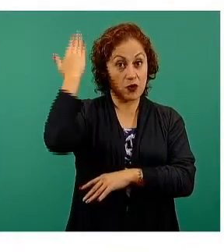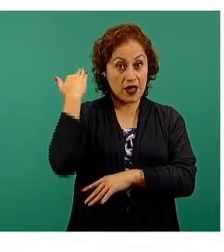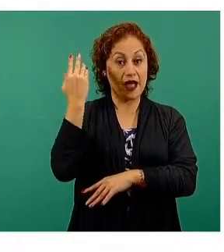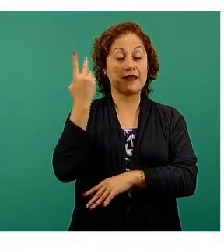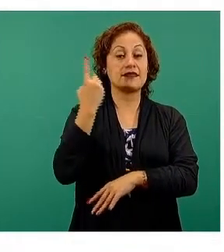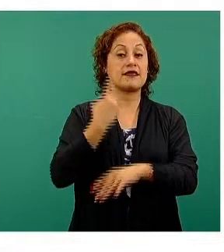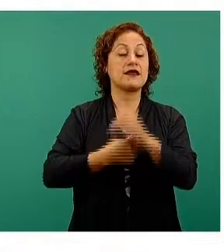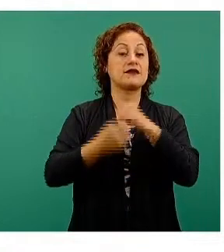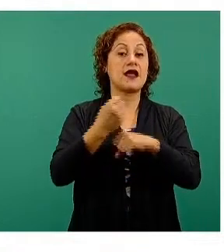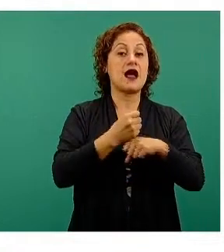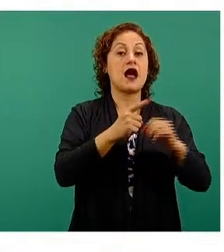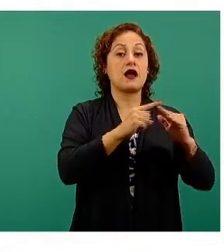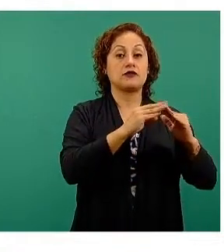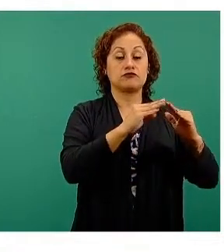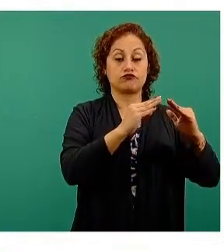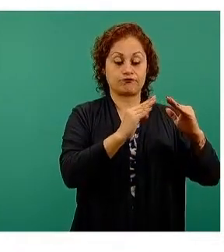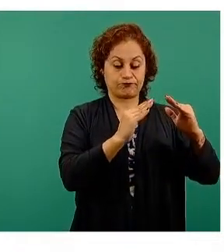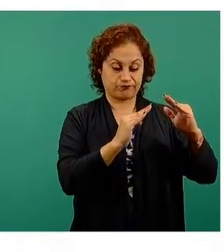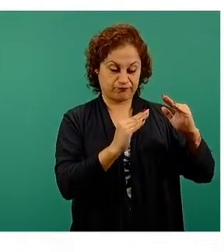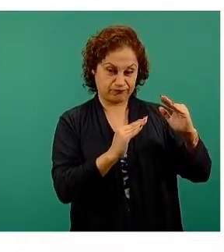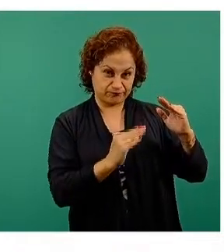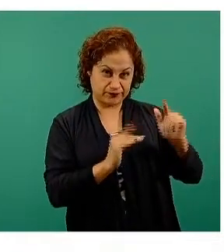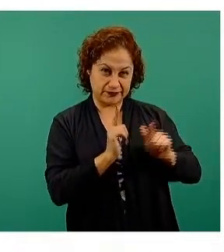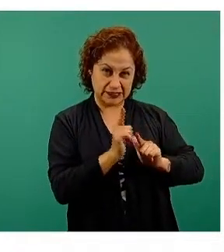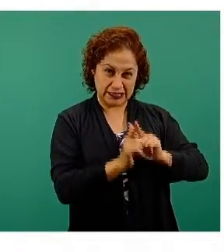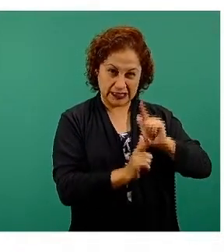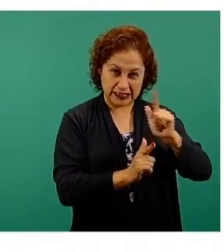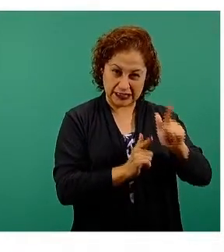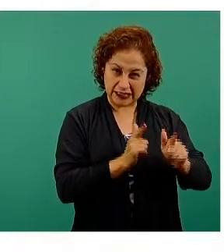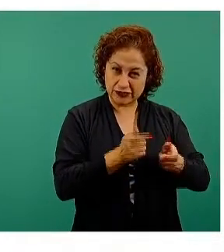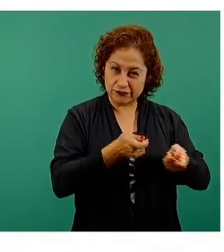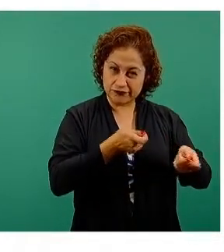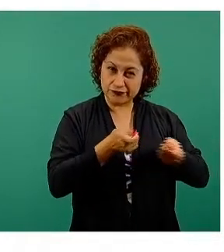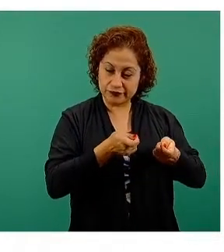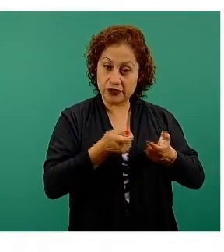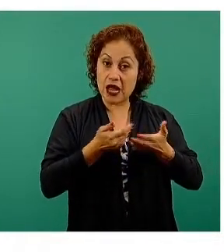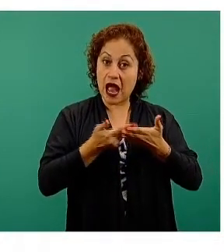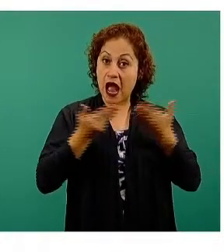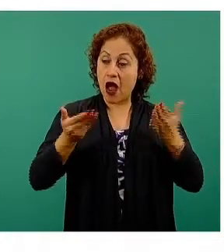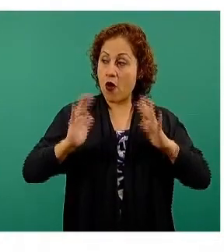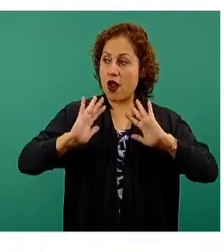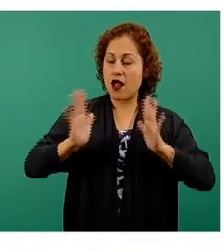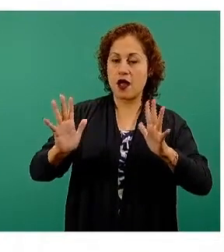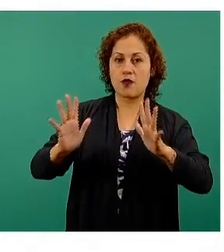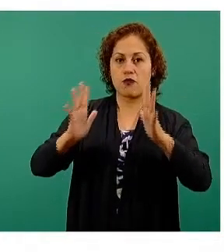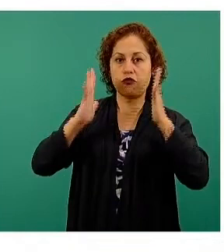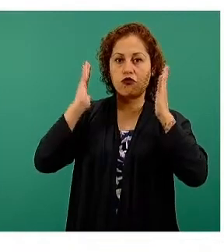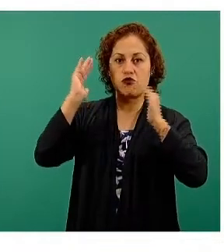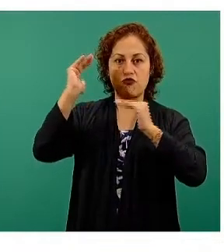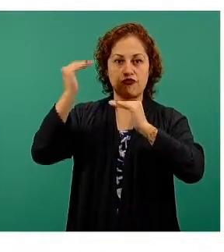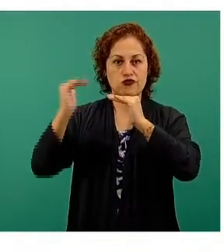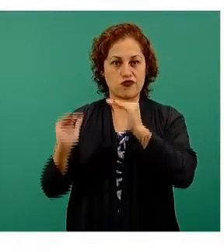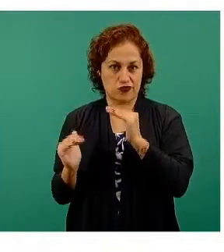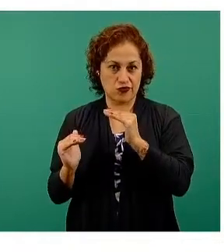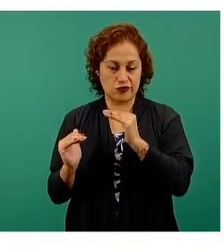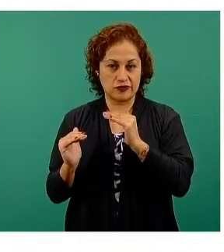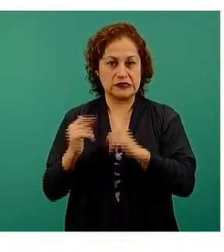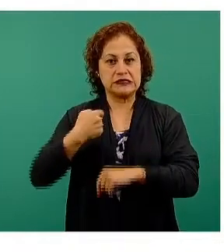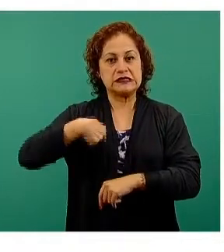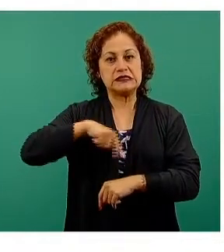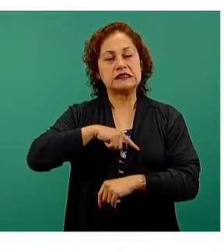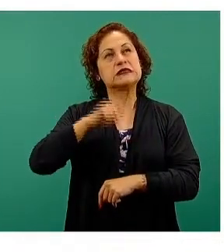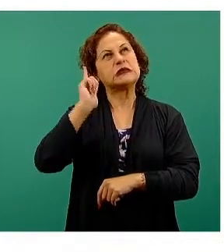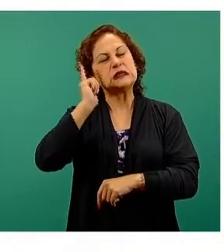por eso tenemos la expectativa de que lleguemos a un punto todavía menor de lo que